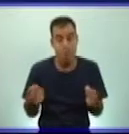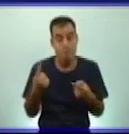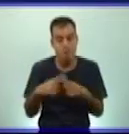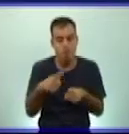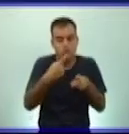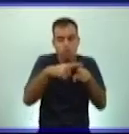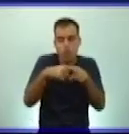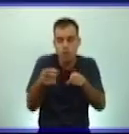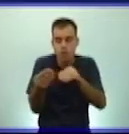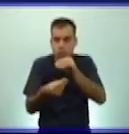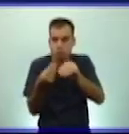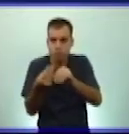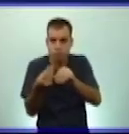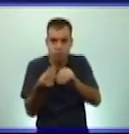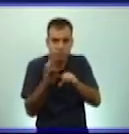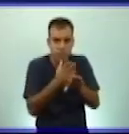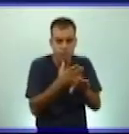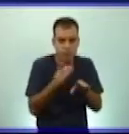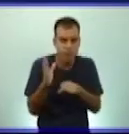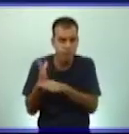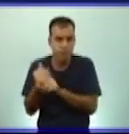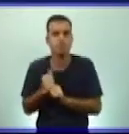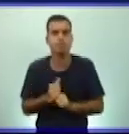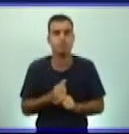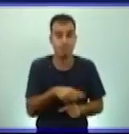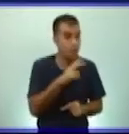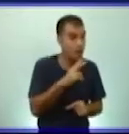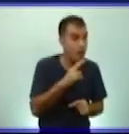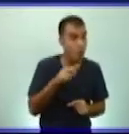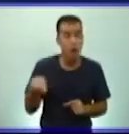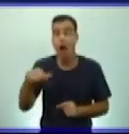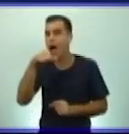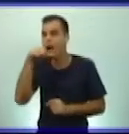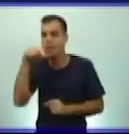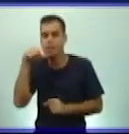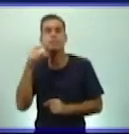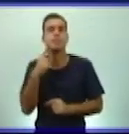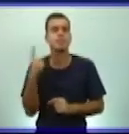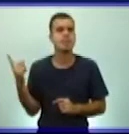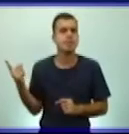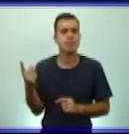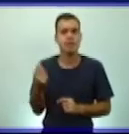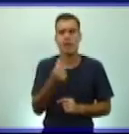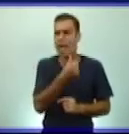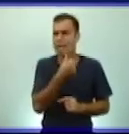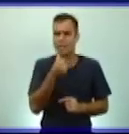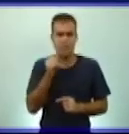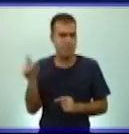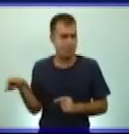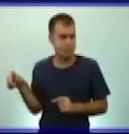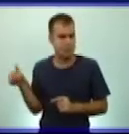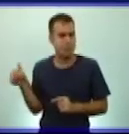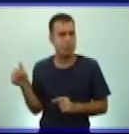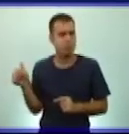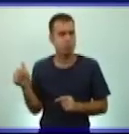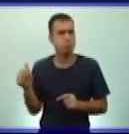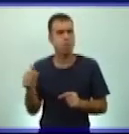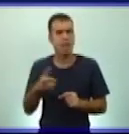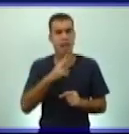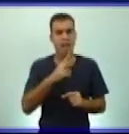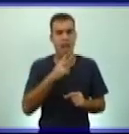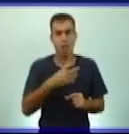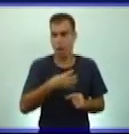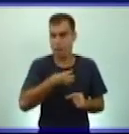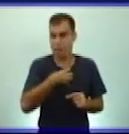son los calores específicos de algunas sustancias. Como pueden observar, el agua tiene un mayor